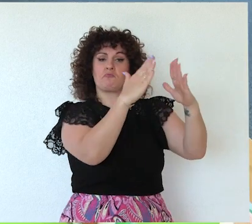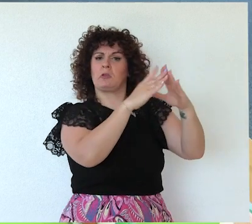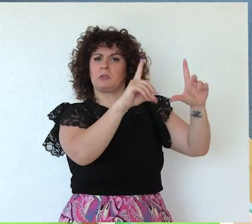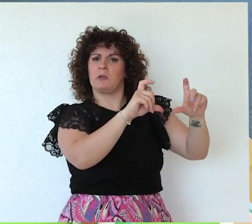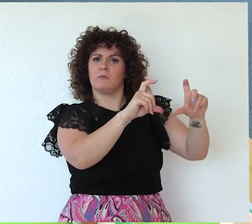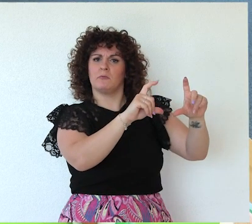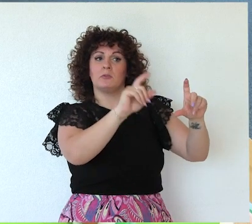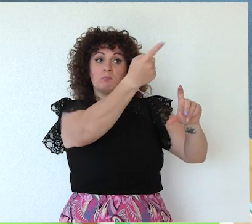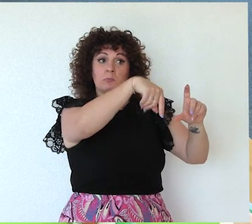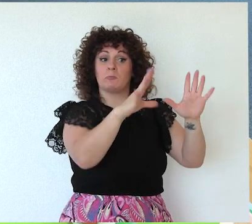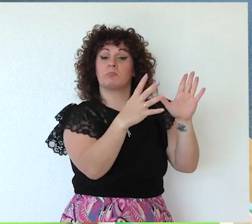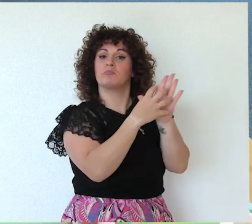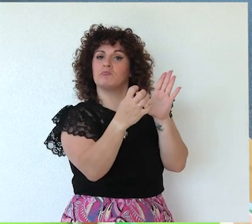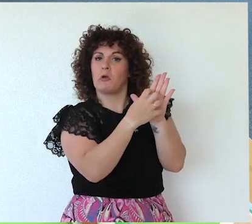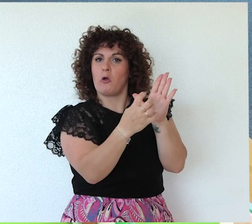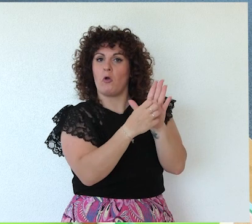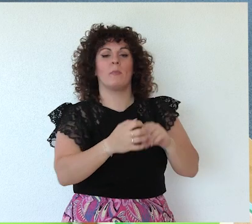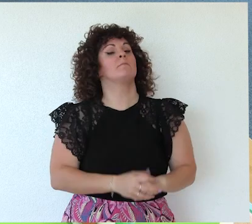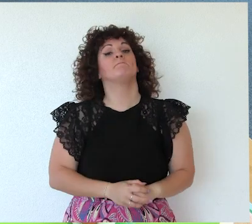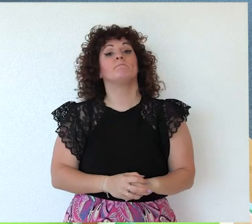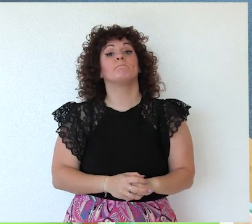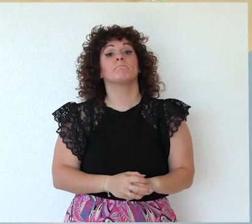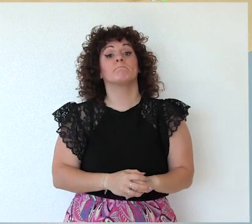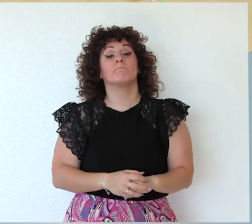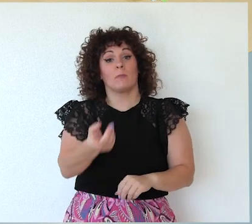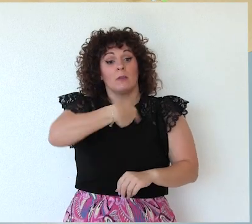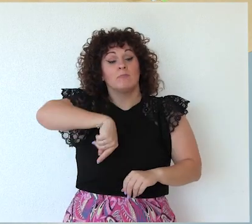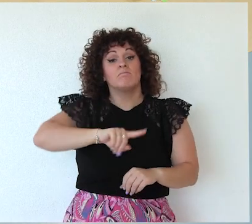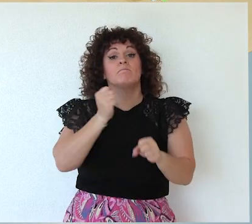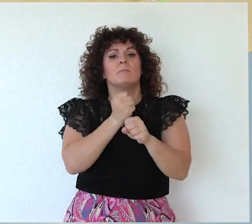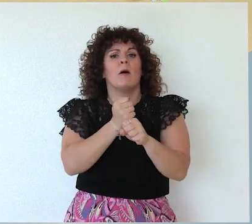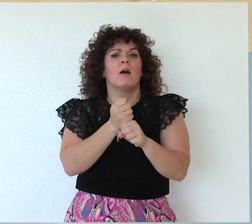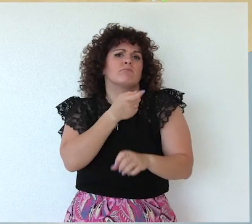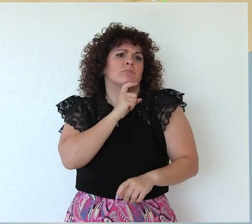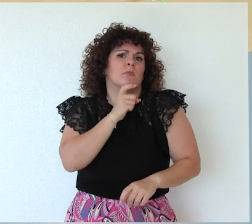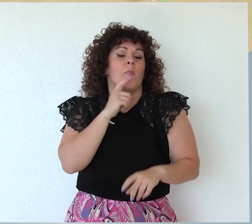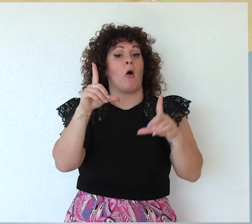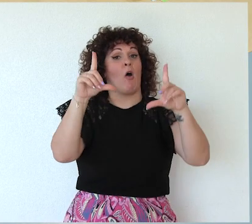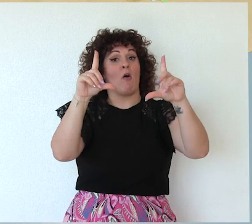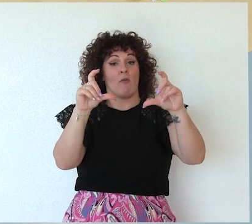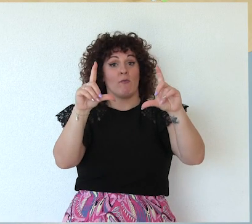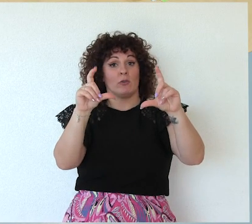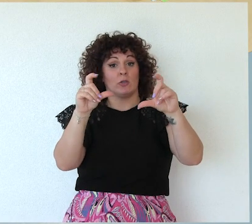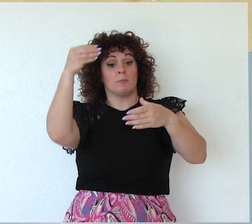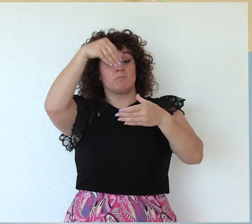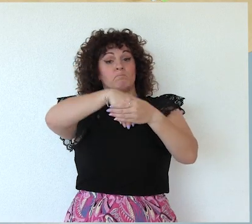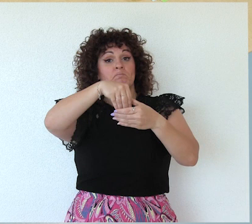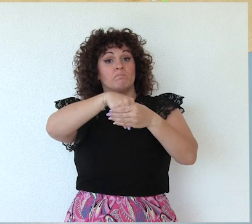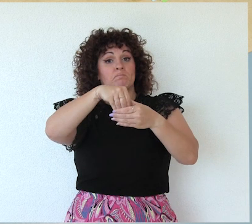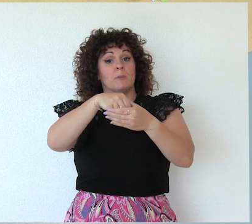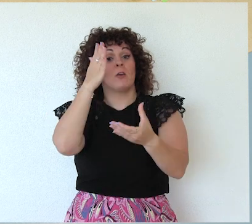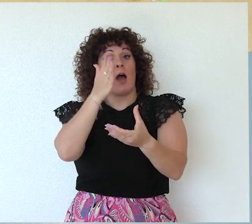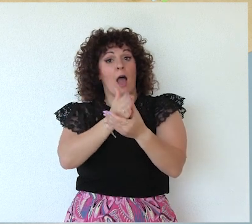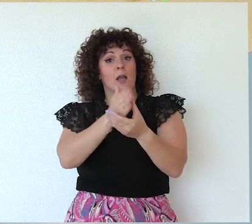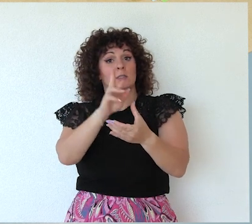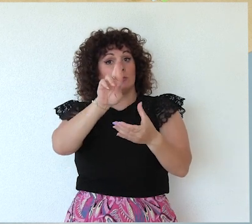las que tengáis en casa, haciendo una copia. Nosotros vamos a trabajar con fotografías procedentes del Archivo General